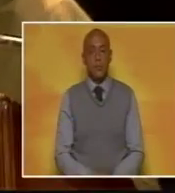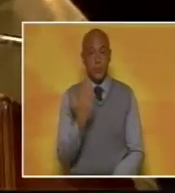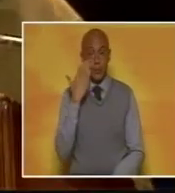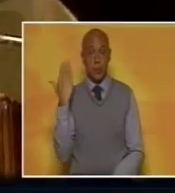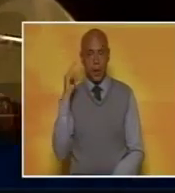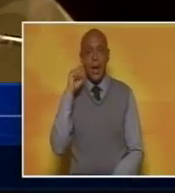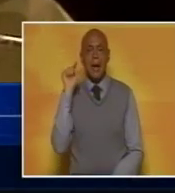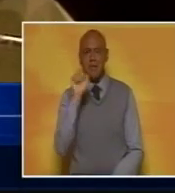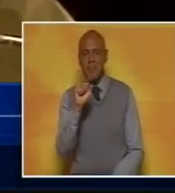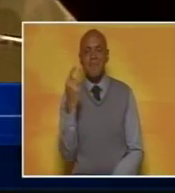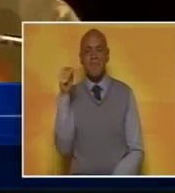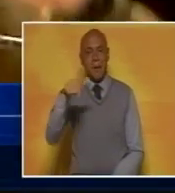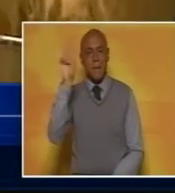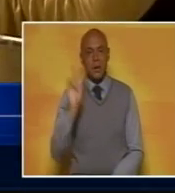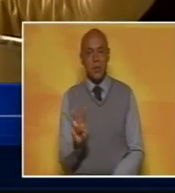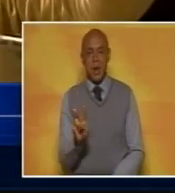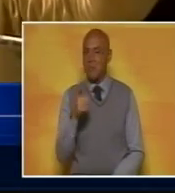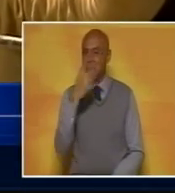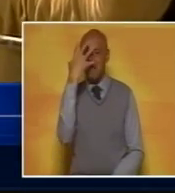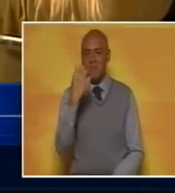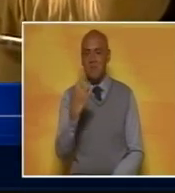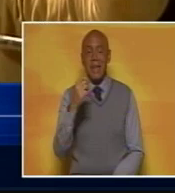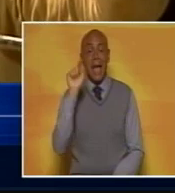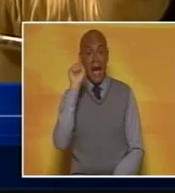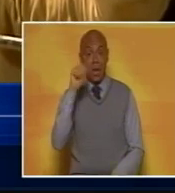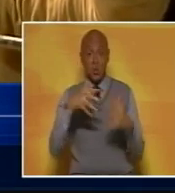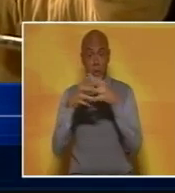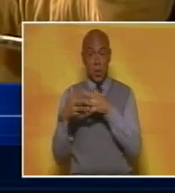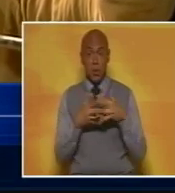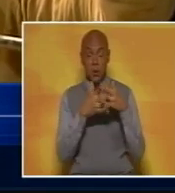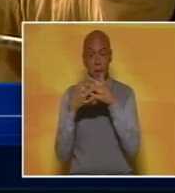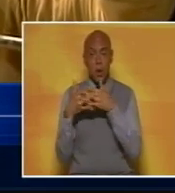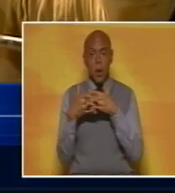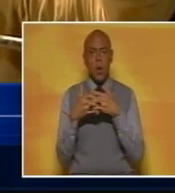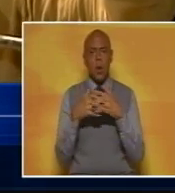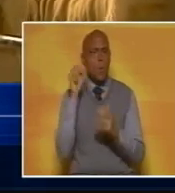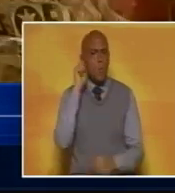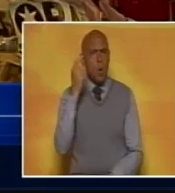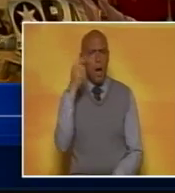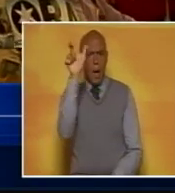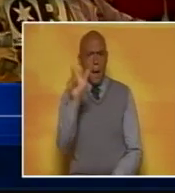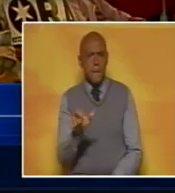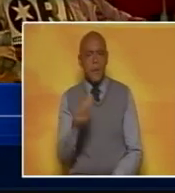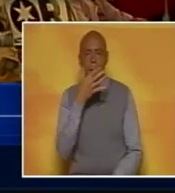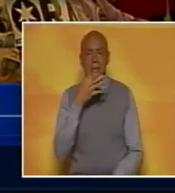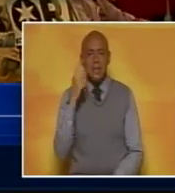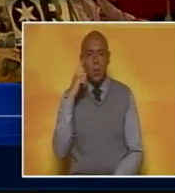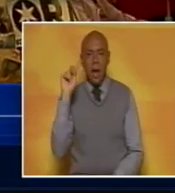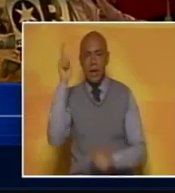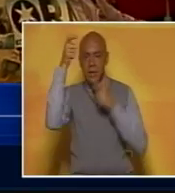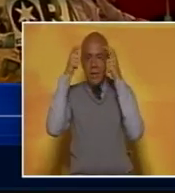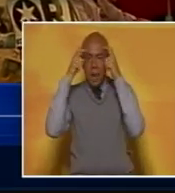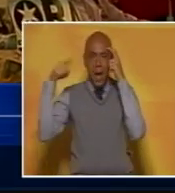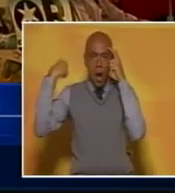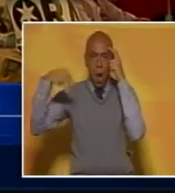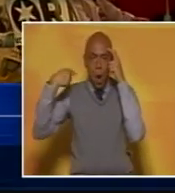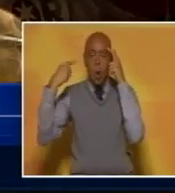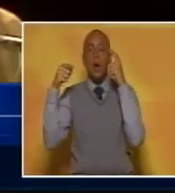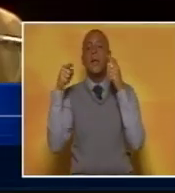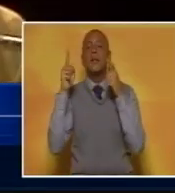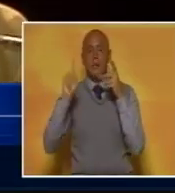en Venezuela pasa. Ellos están, en estos días decía una señora, Chávez los tiene loco y Maduro de